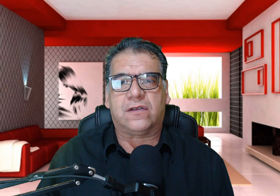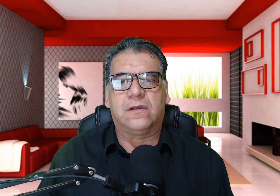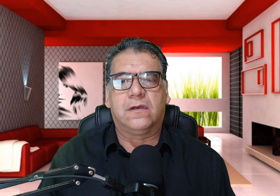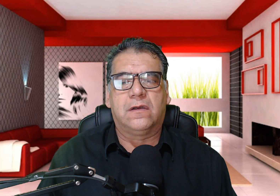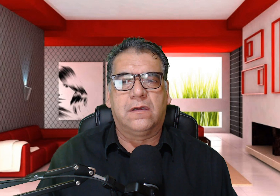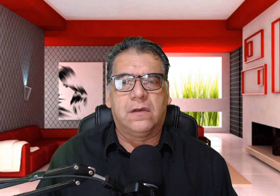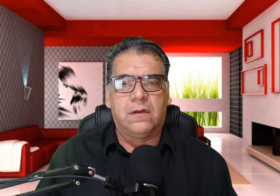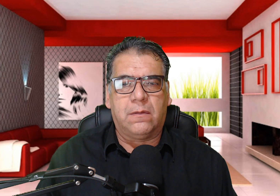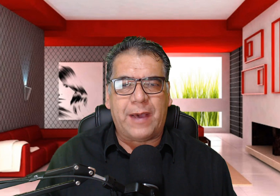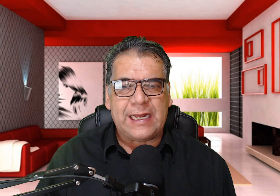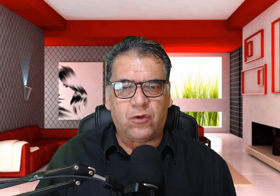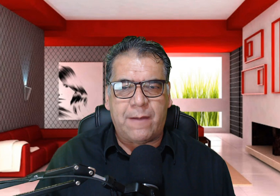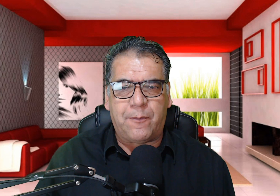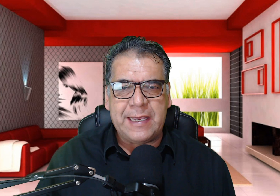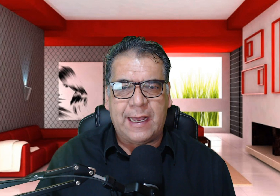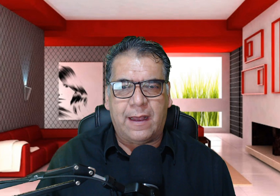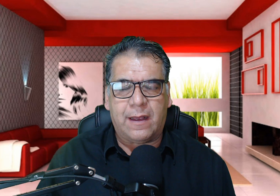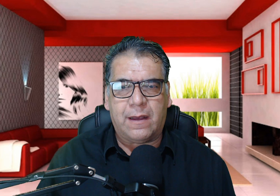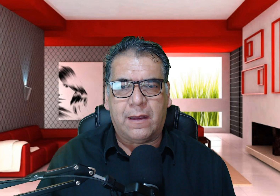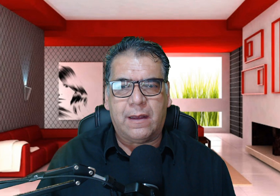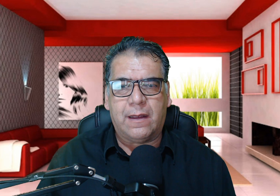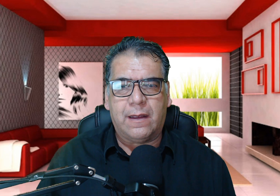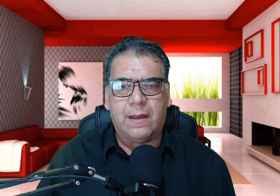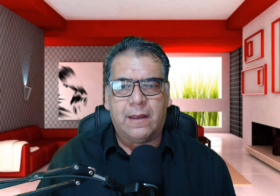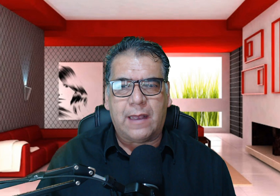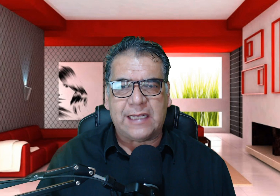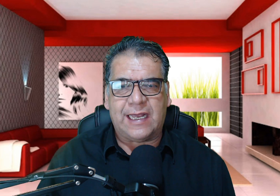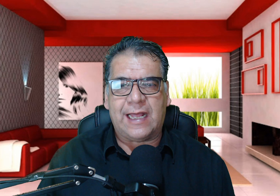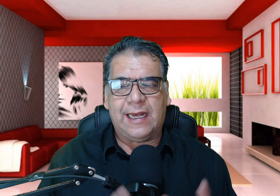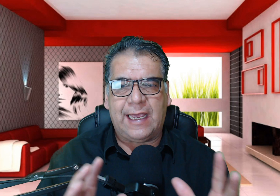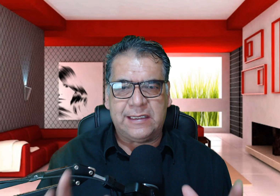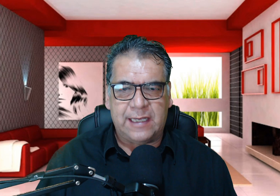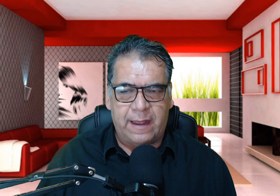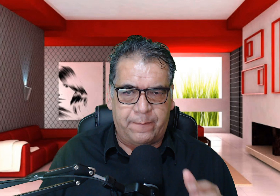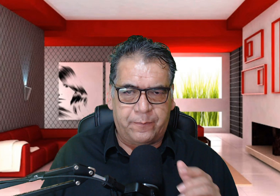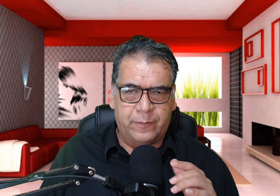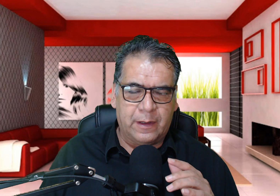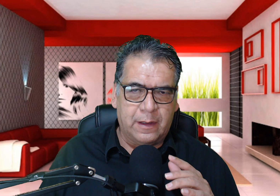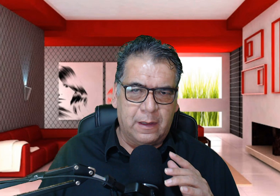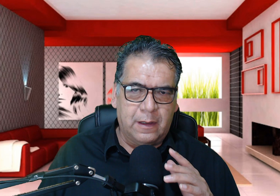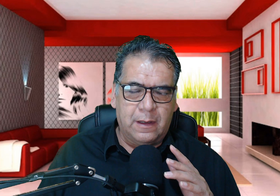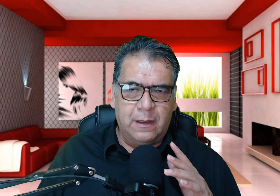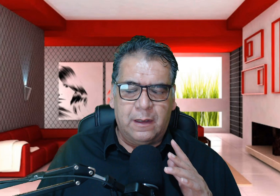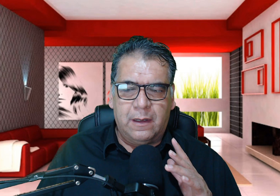recursos para su campaña hacia la dirigencia.